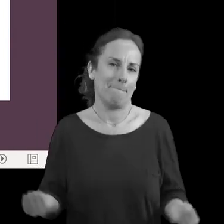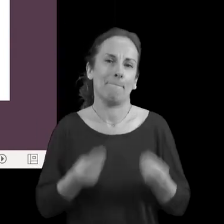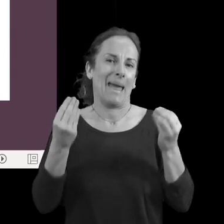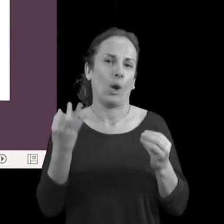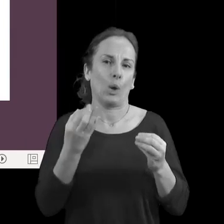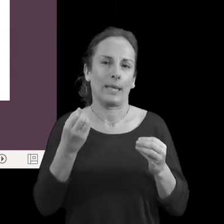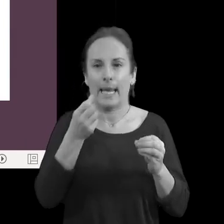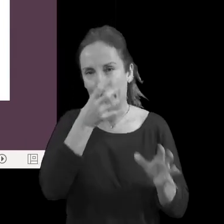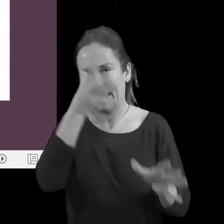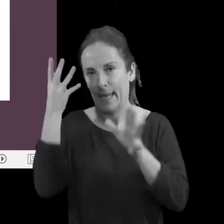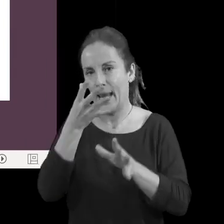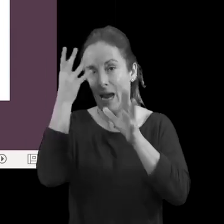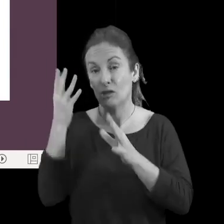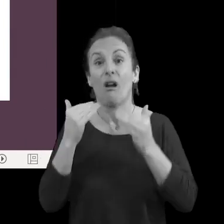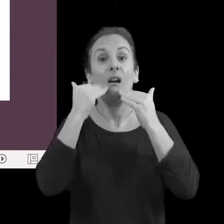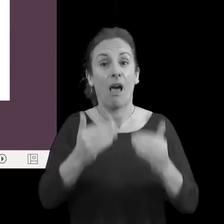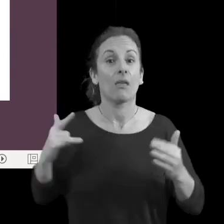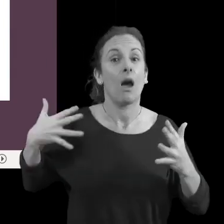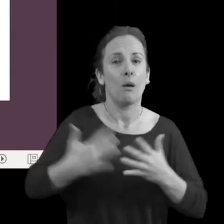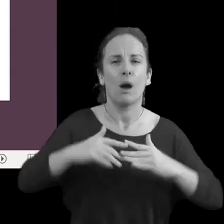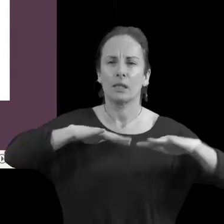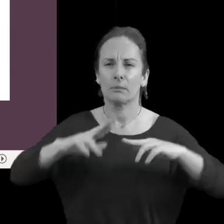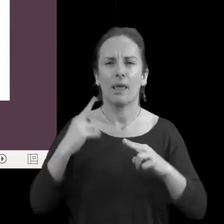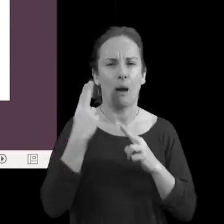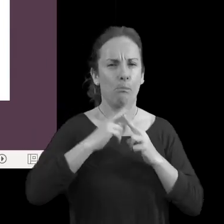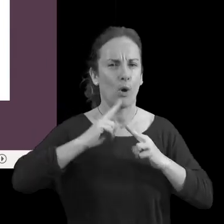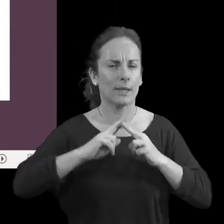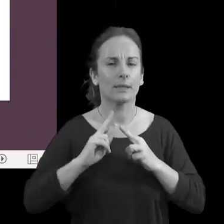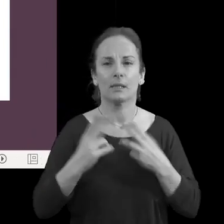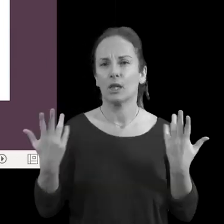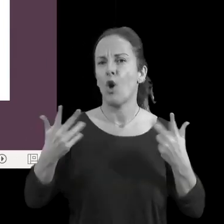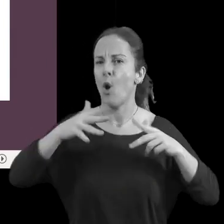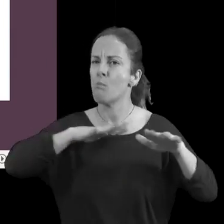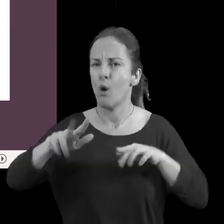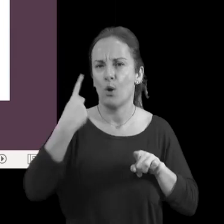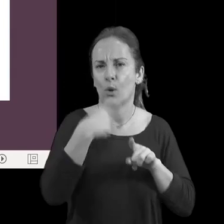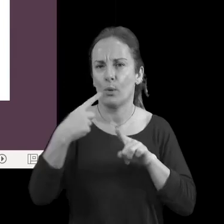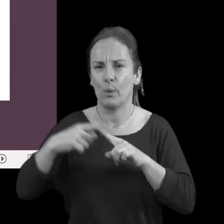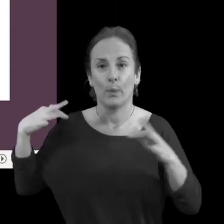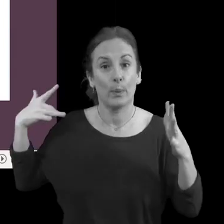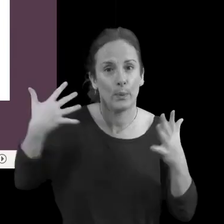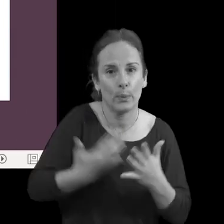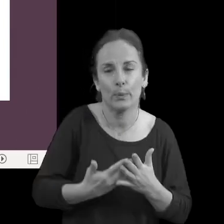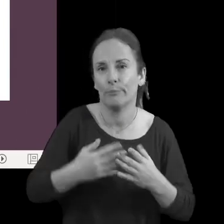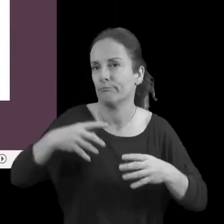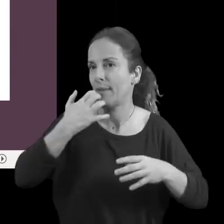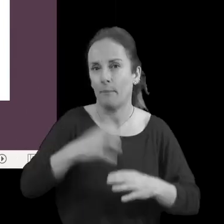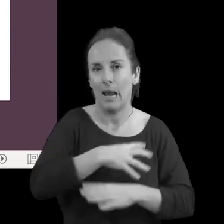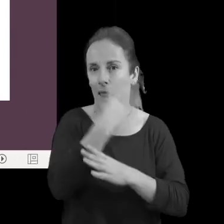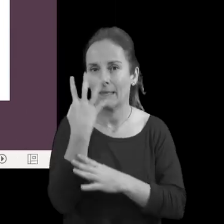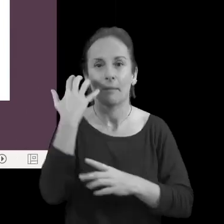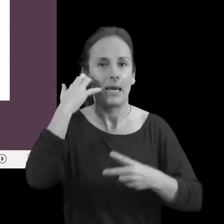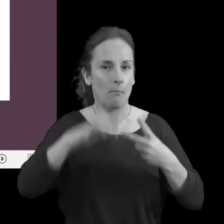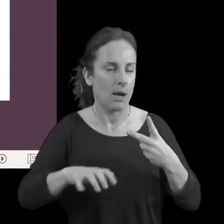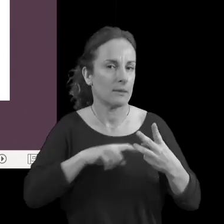¿no? Gracias a toda la actividad política, ¿no? A nuestros movimientos, ¿no? LGTBI,